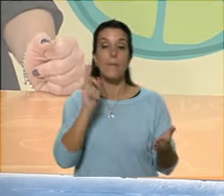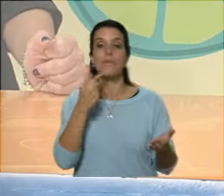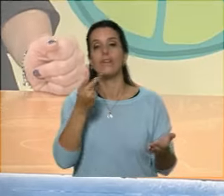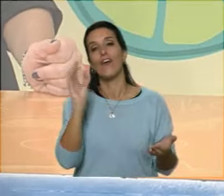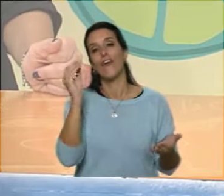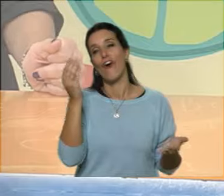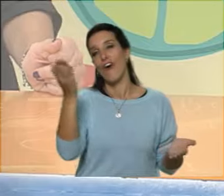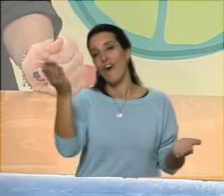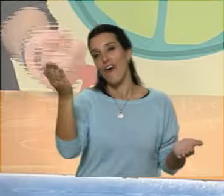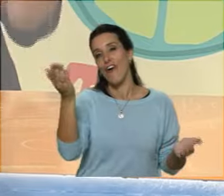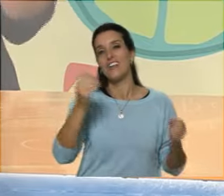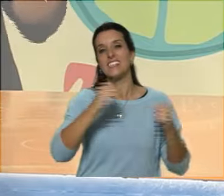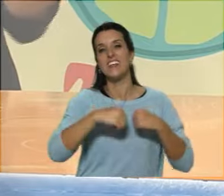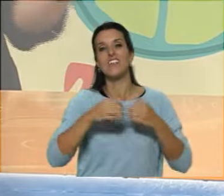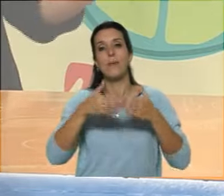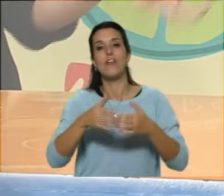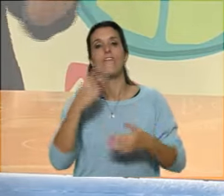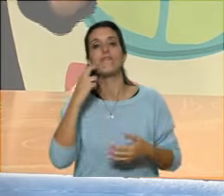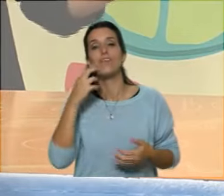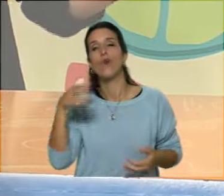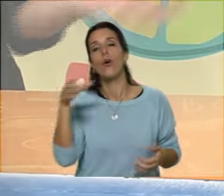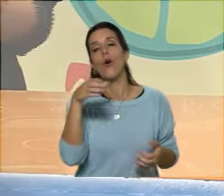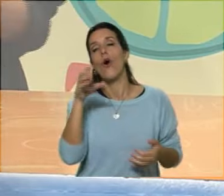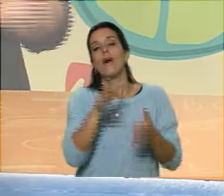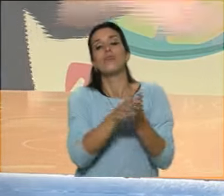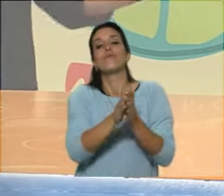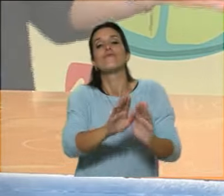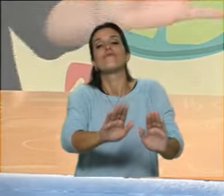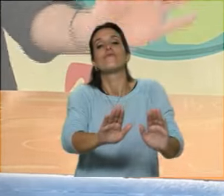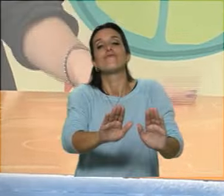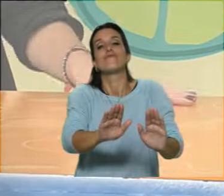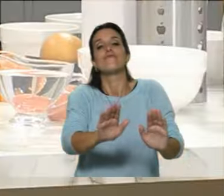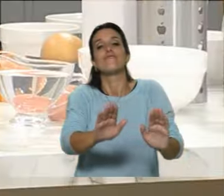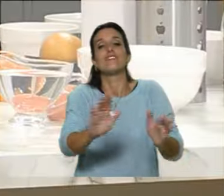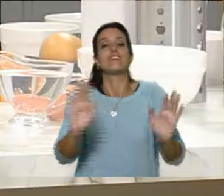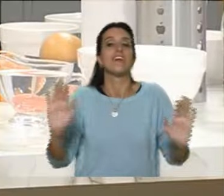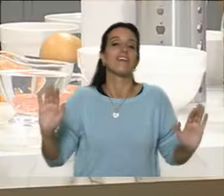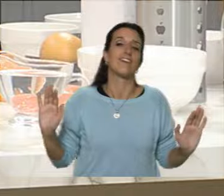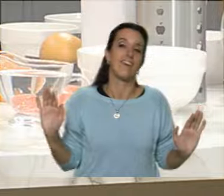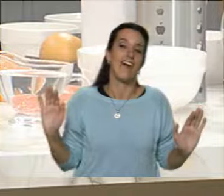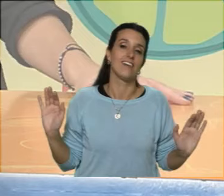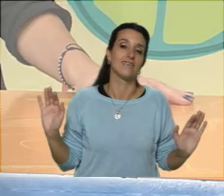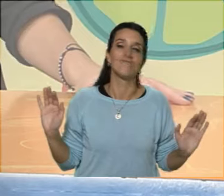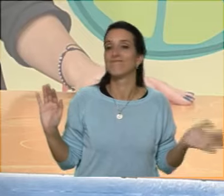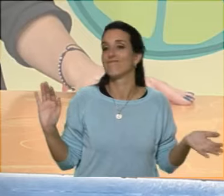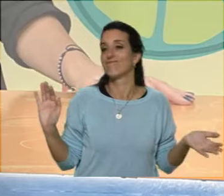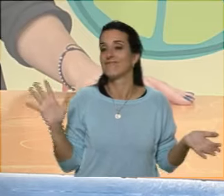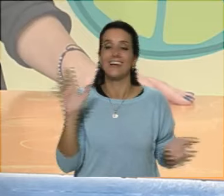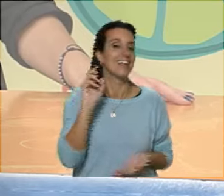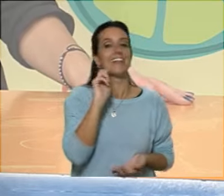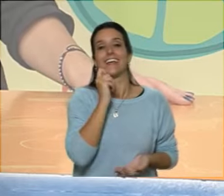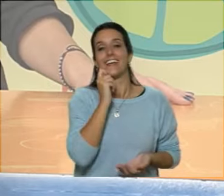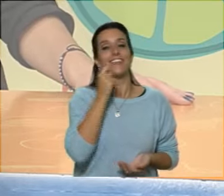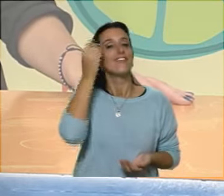muy jóvenes, ni cerveza ni playa. Un vino en copa, estufa leña y a no hacer balance. Nancy. Qué lindo, qué lindo,